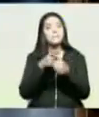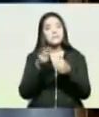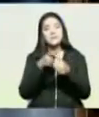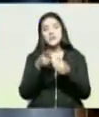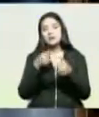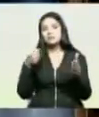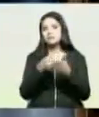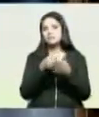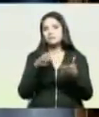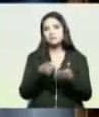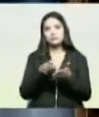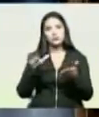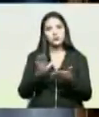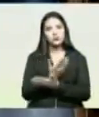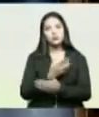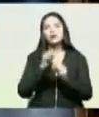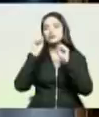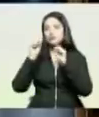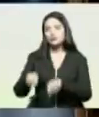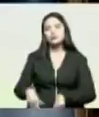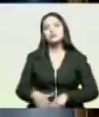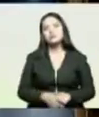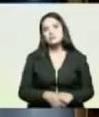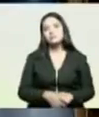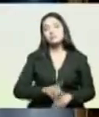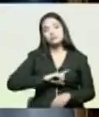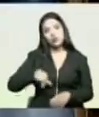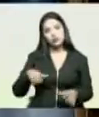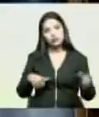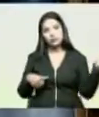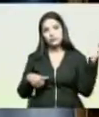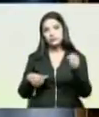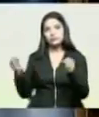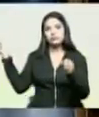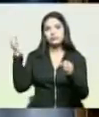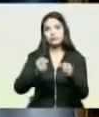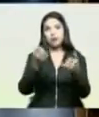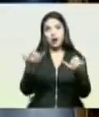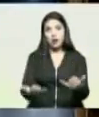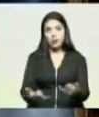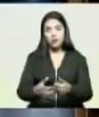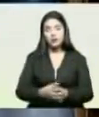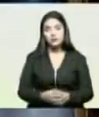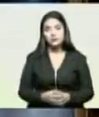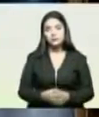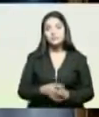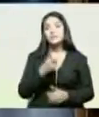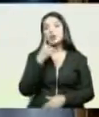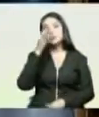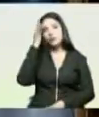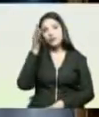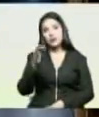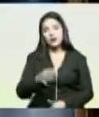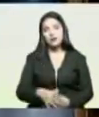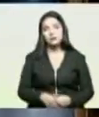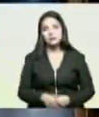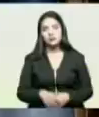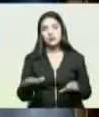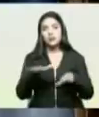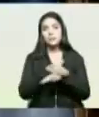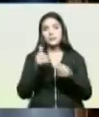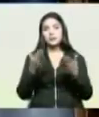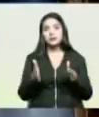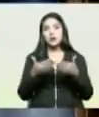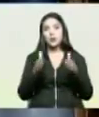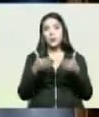golpeados. Por lo tanto, sí, hemos designado, en este caso también, 2 fiscales del Ministerio